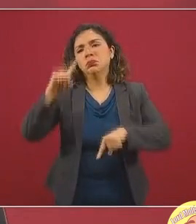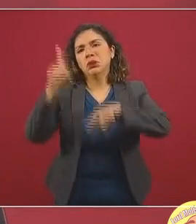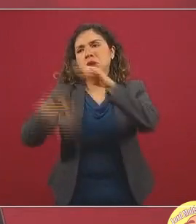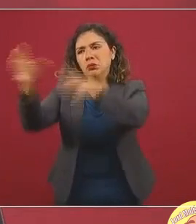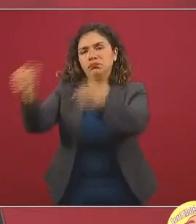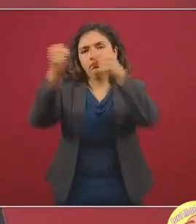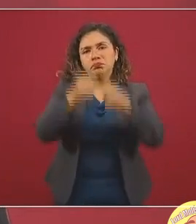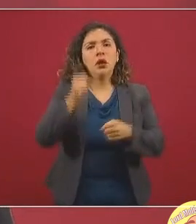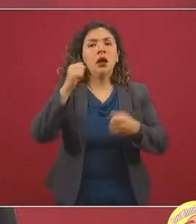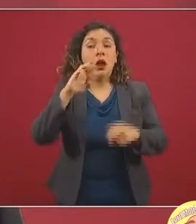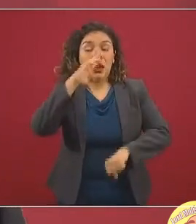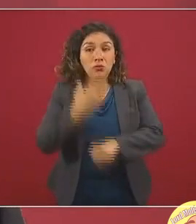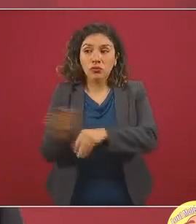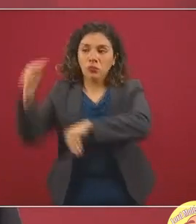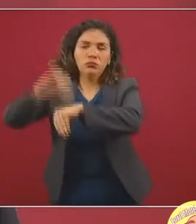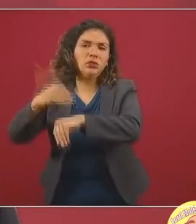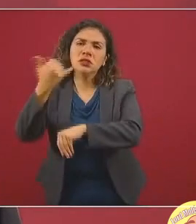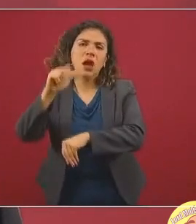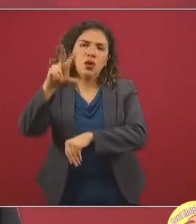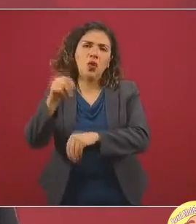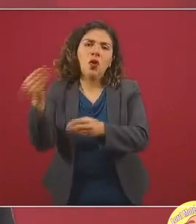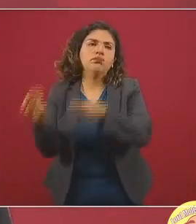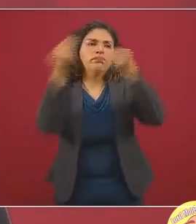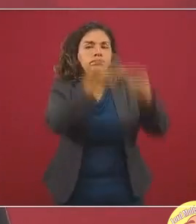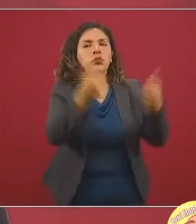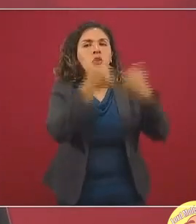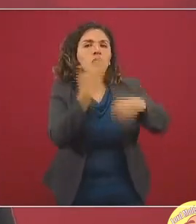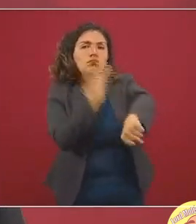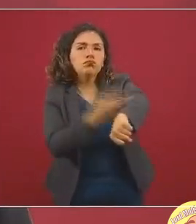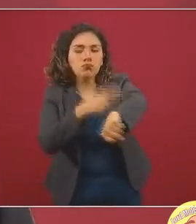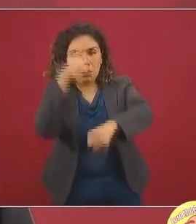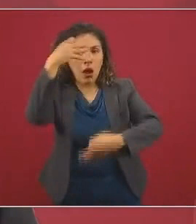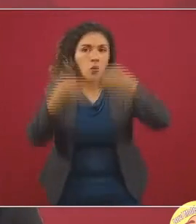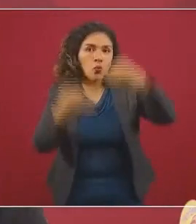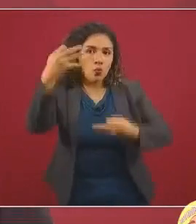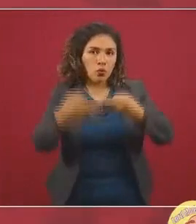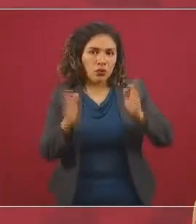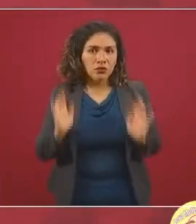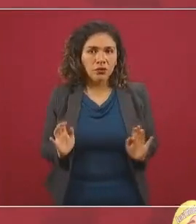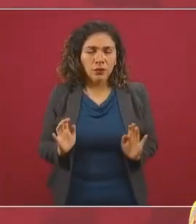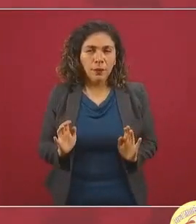suprime el cargo y se pone a disposición de la autoridad competente para ser juzgado y